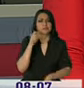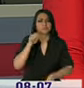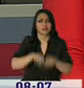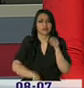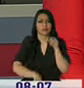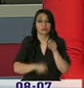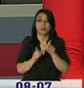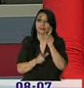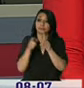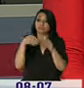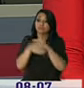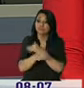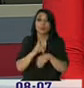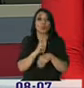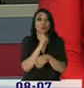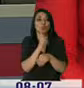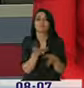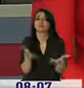a los moradores su uso.